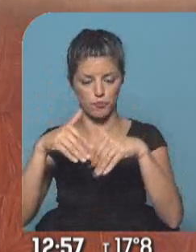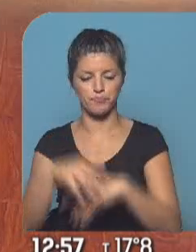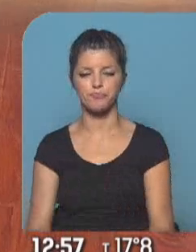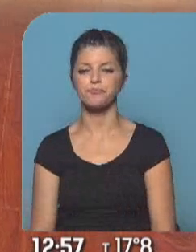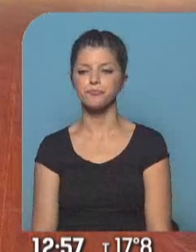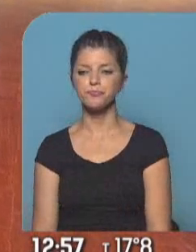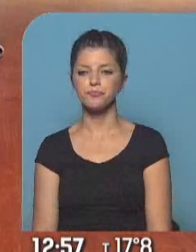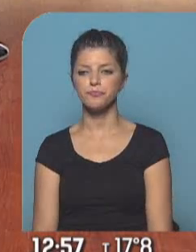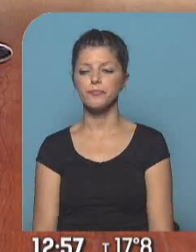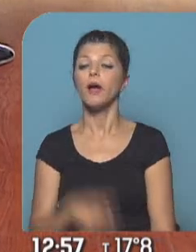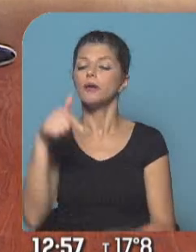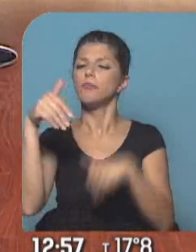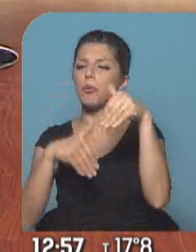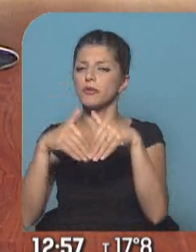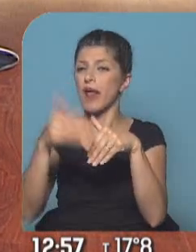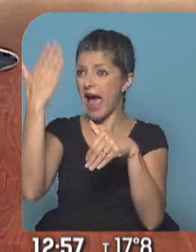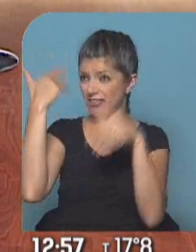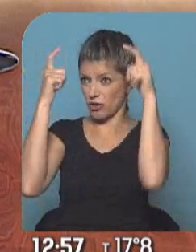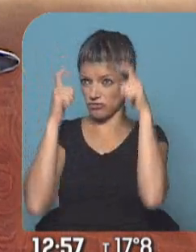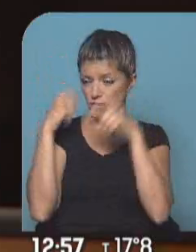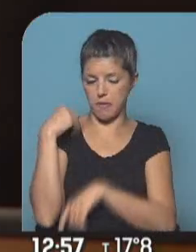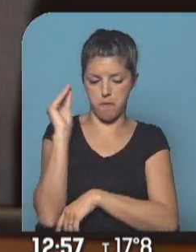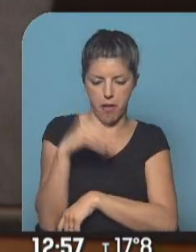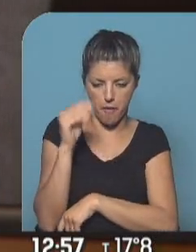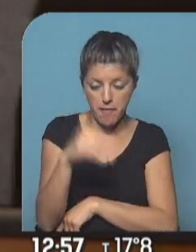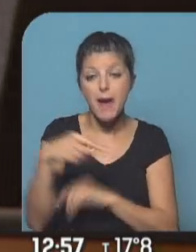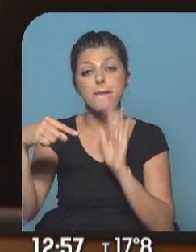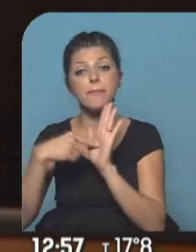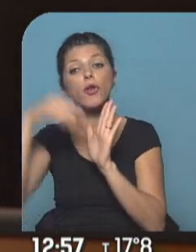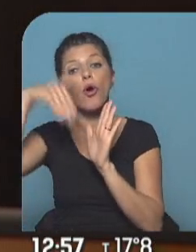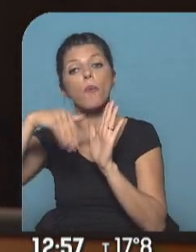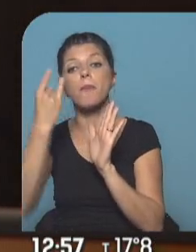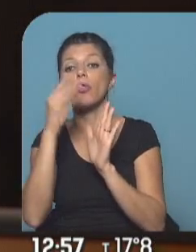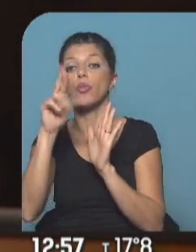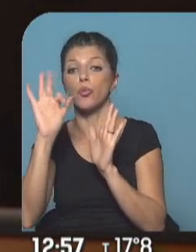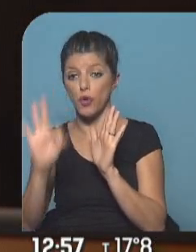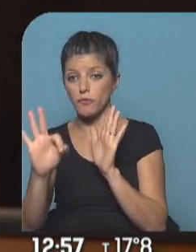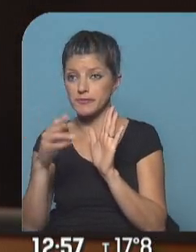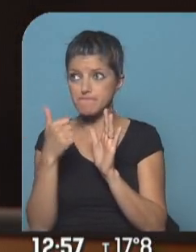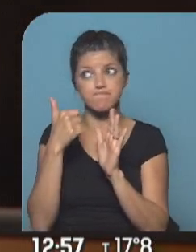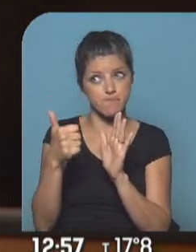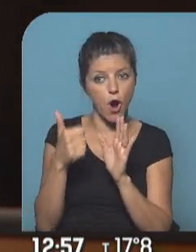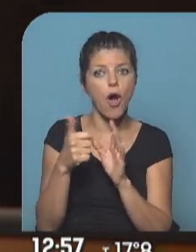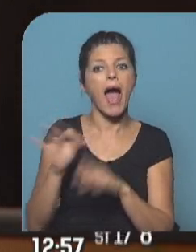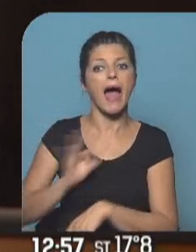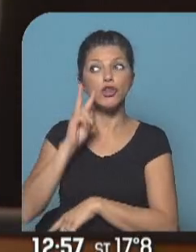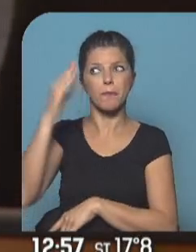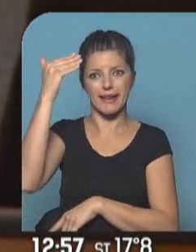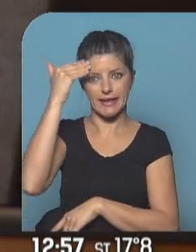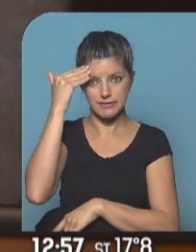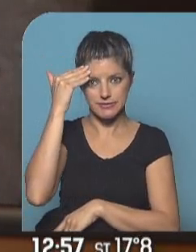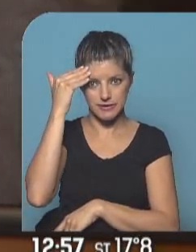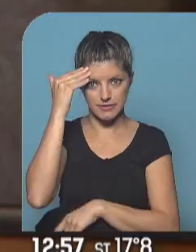mal durante la época de Chávez, pero salieron bien con Maduro porque en el 2015 logró una mayoría significativa, calificada en la Asamblea